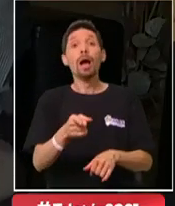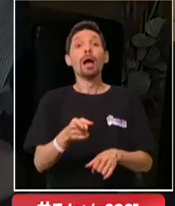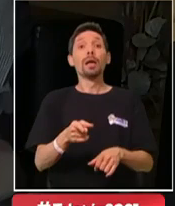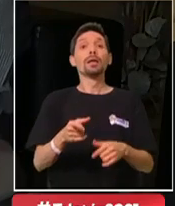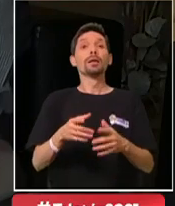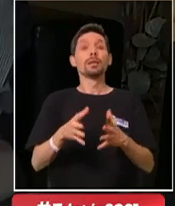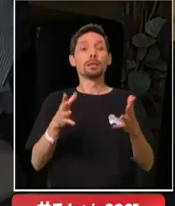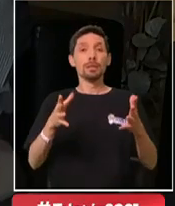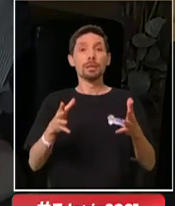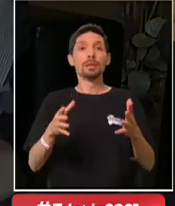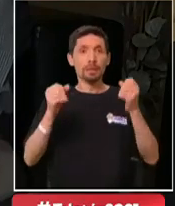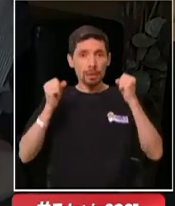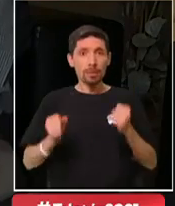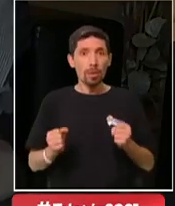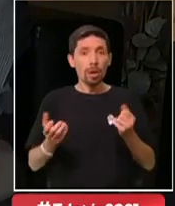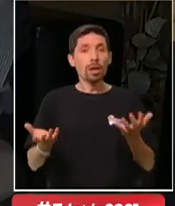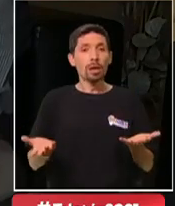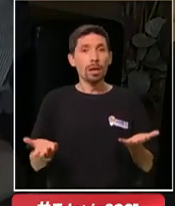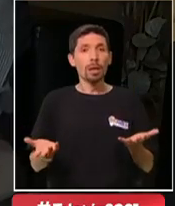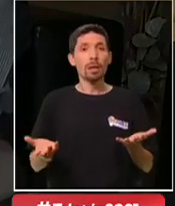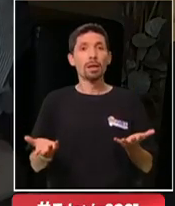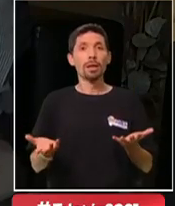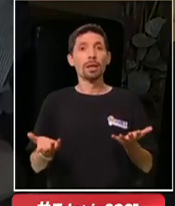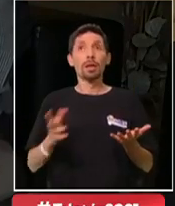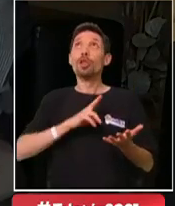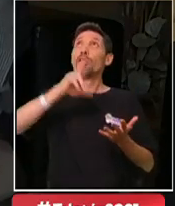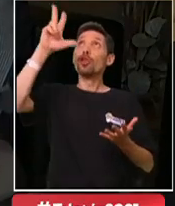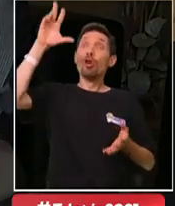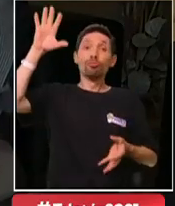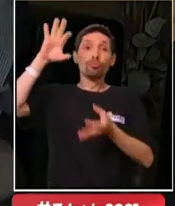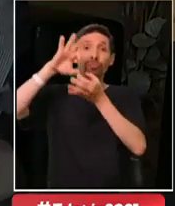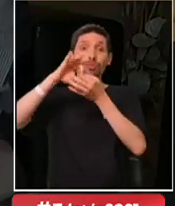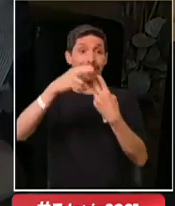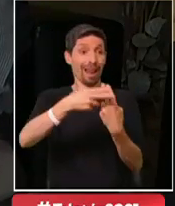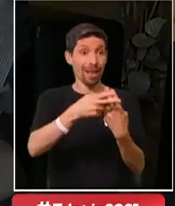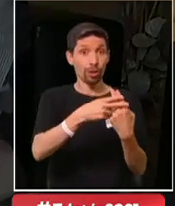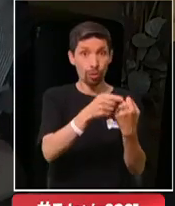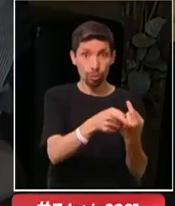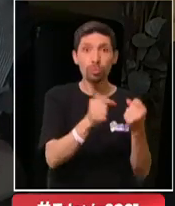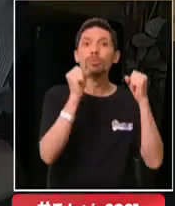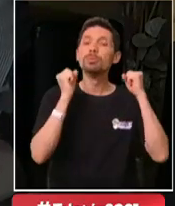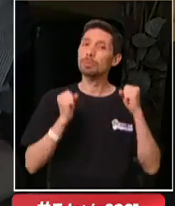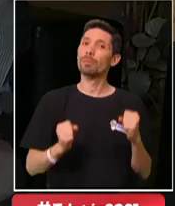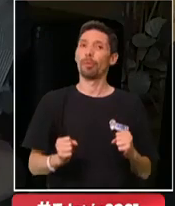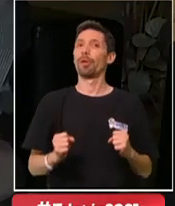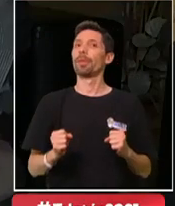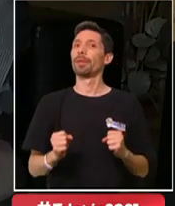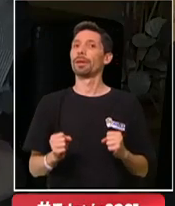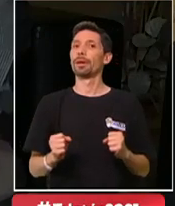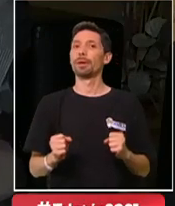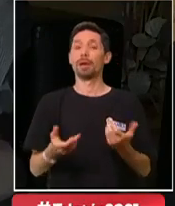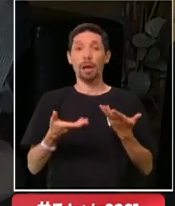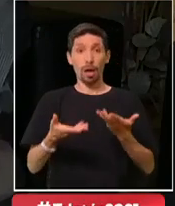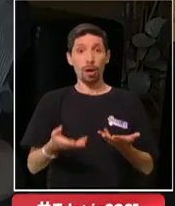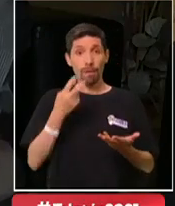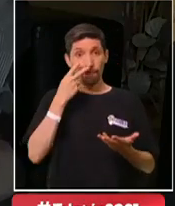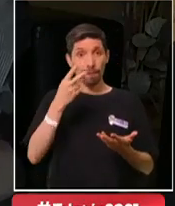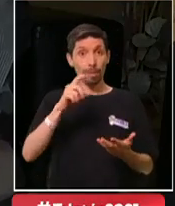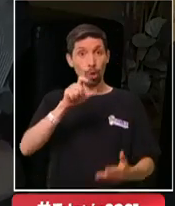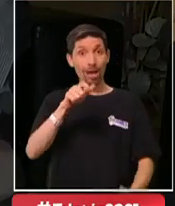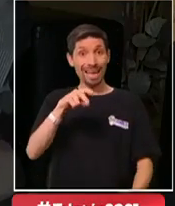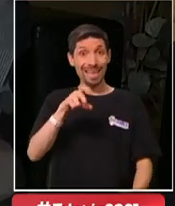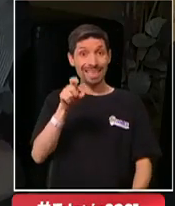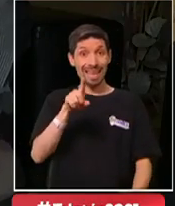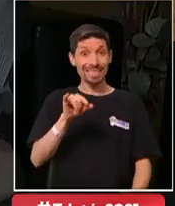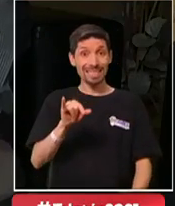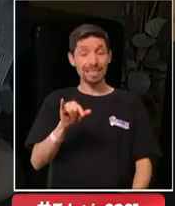muchas veces, a través de Dios y a través de la Teletón, se hace posible. Hoy día vemos a Génesis acá que se pudo